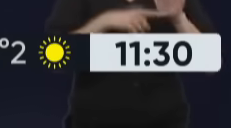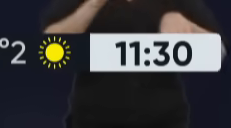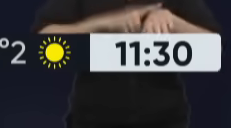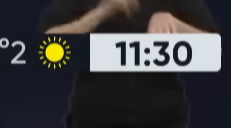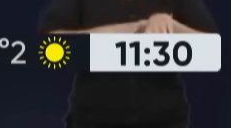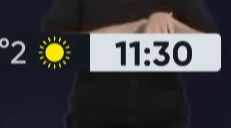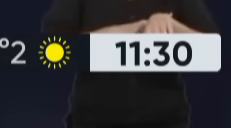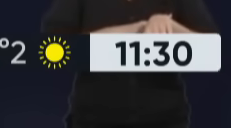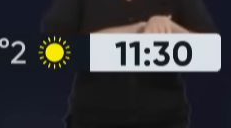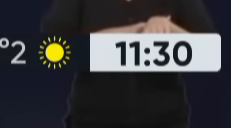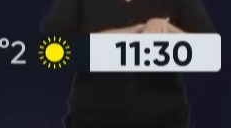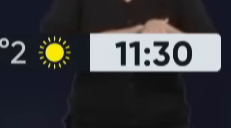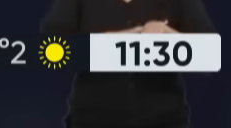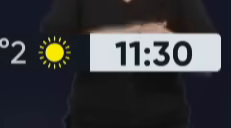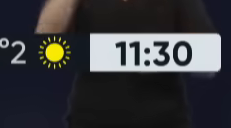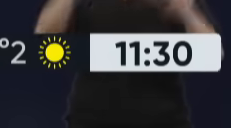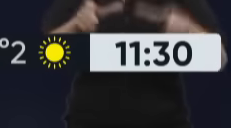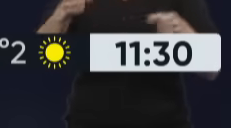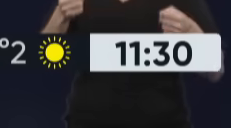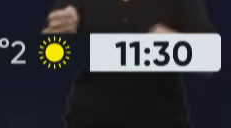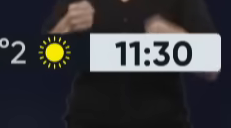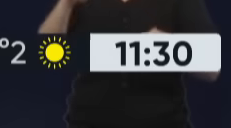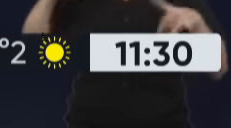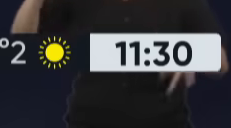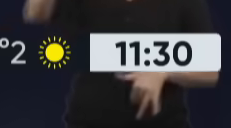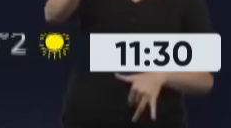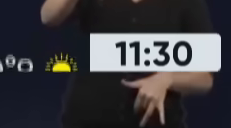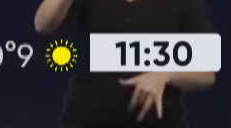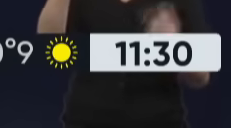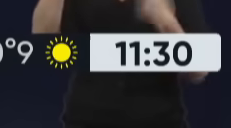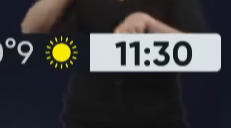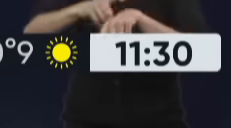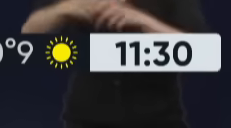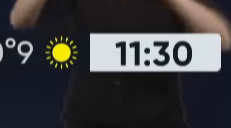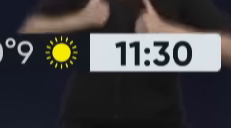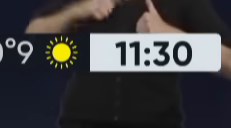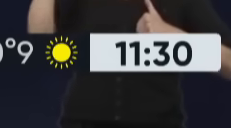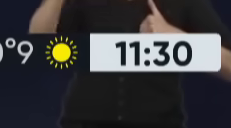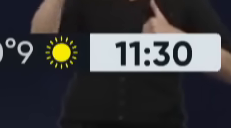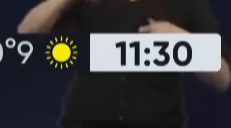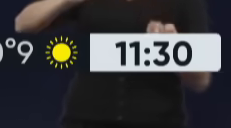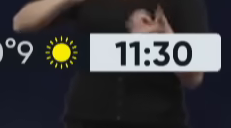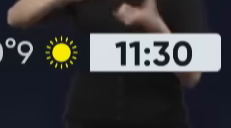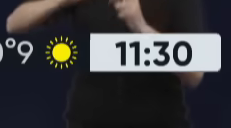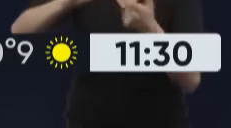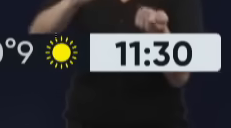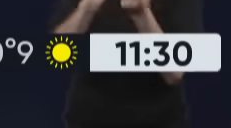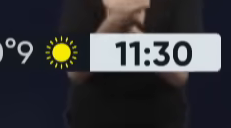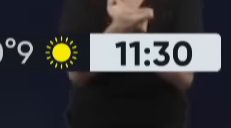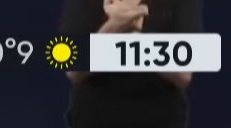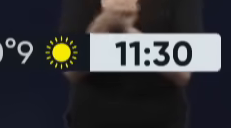de vuelo y periodos de descanso para los tripulantes de vuelo y de cabina de pasajeros, con el objetivo de